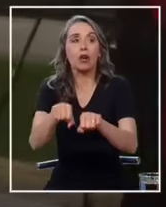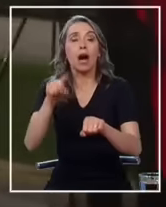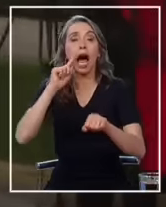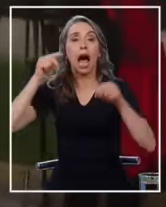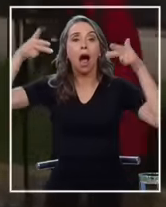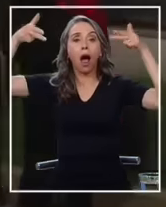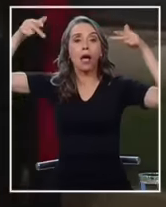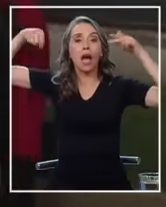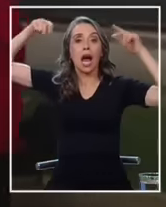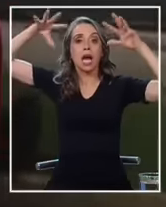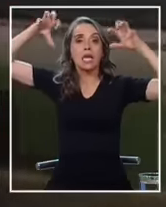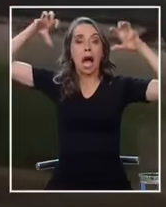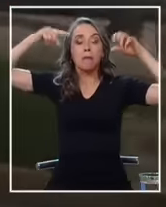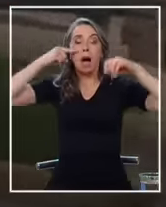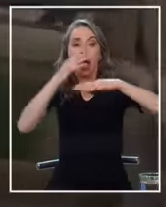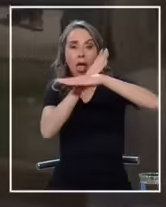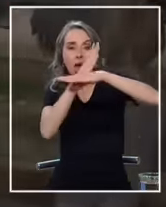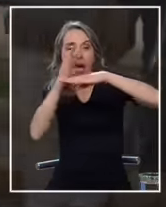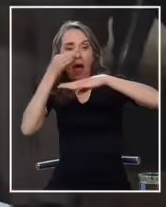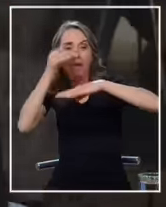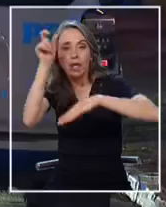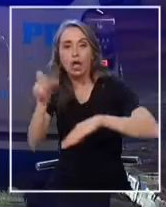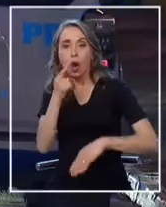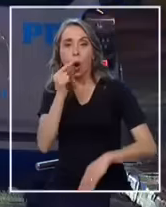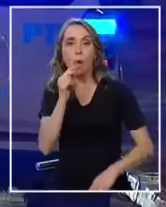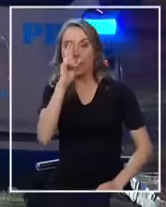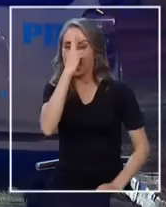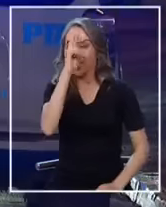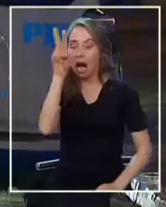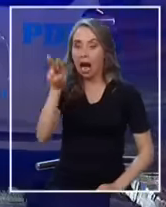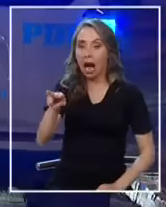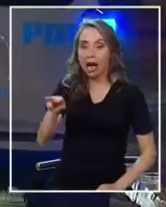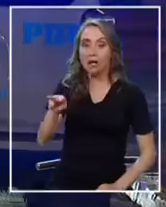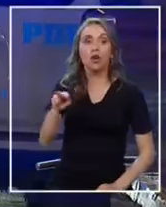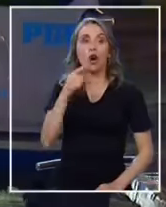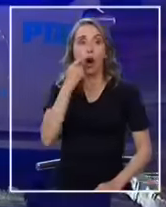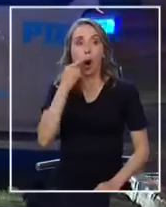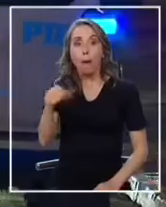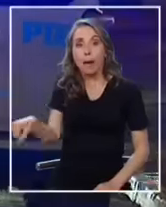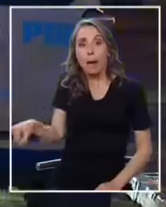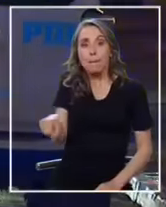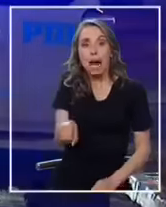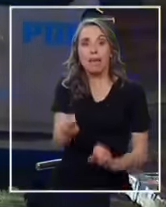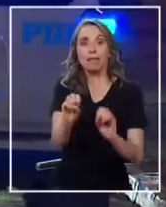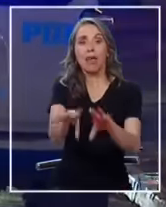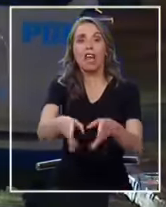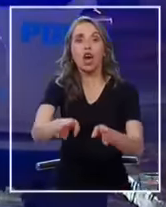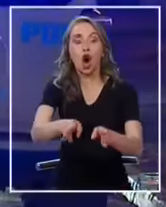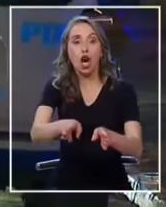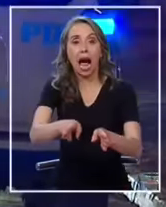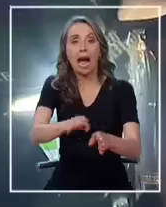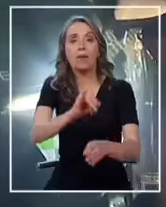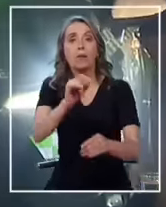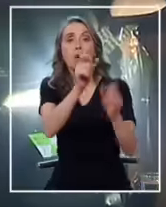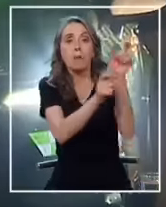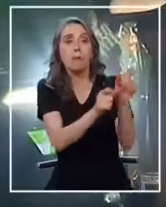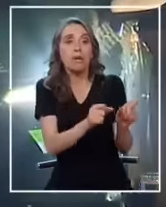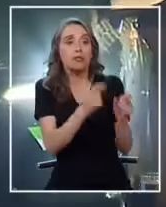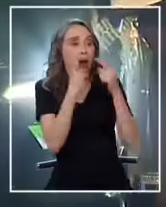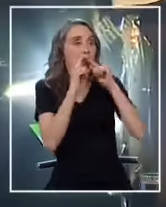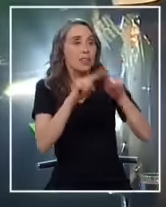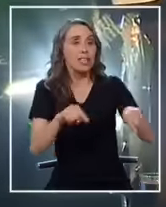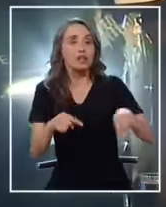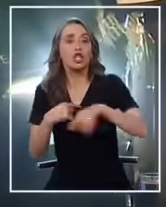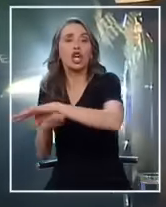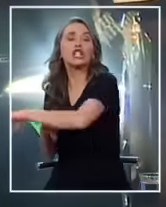cámaras de seguridad para identificar al misterioso hombre. Registros lo mostrarían dejando la maleta en la calle. Posteriormente, un desconocido se